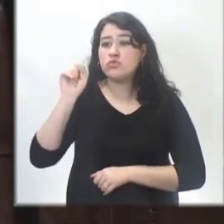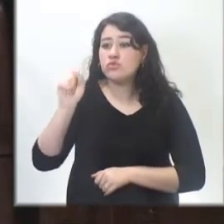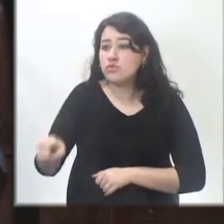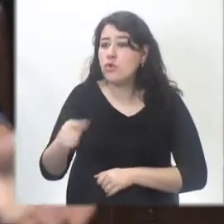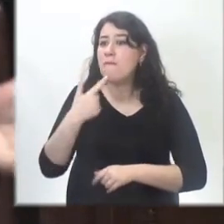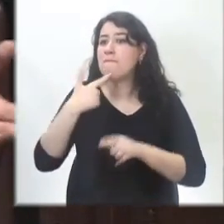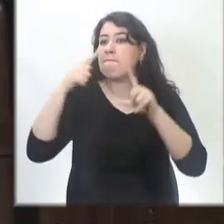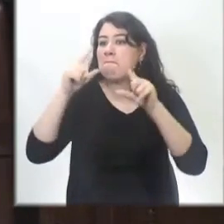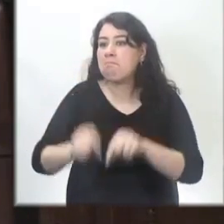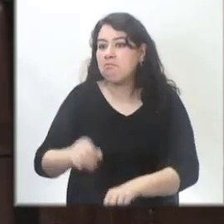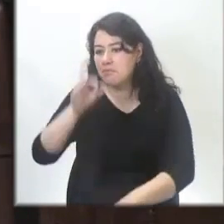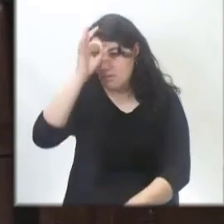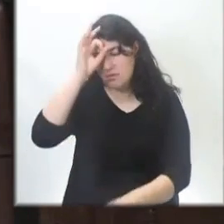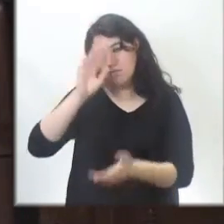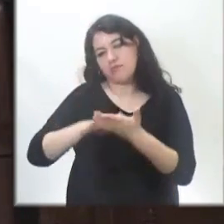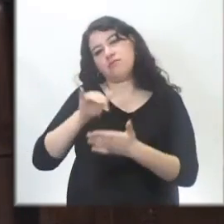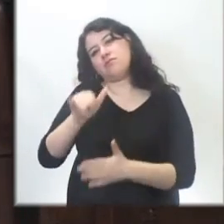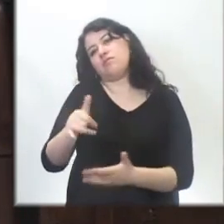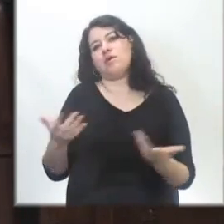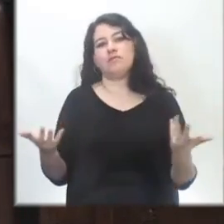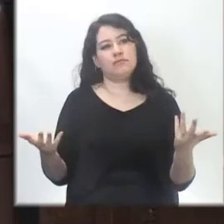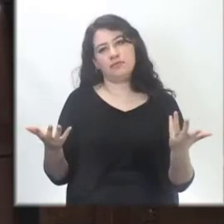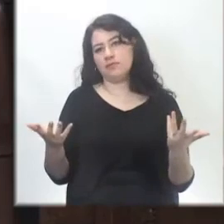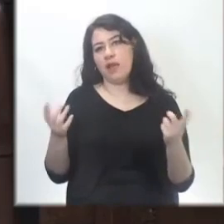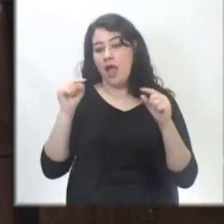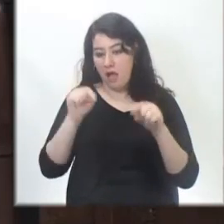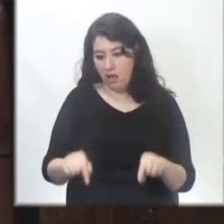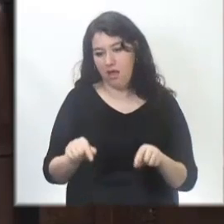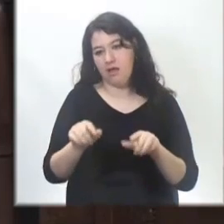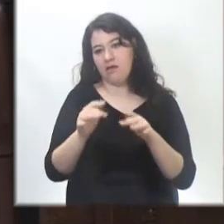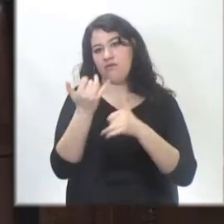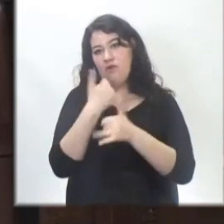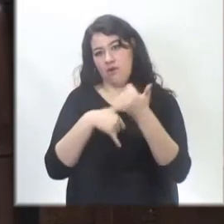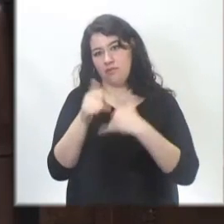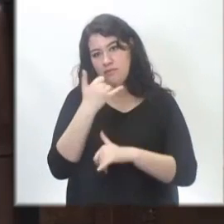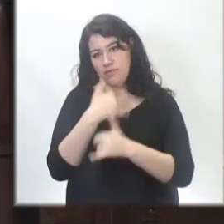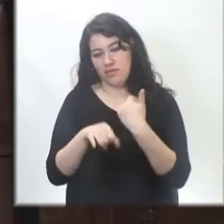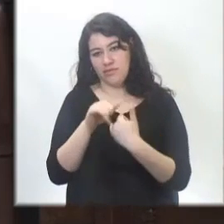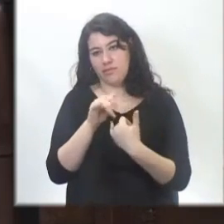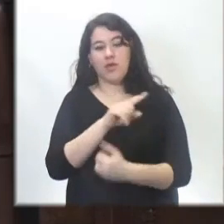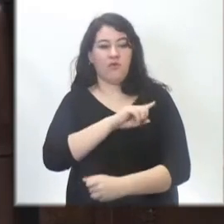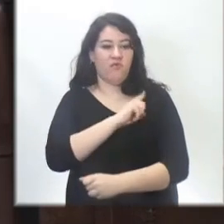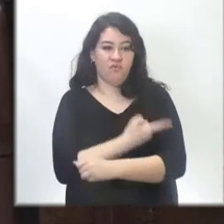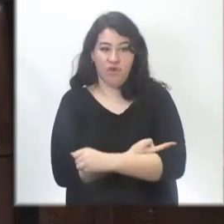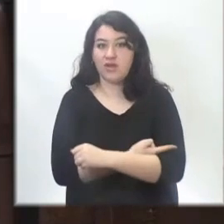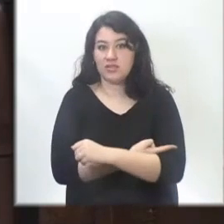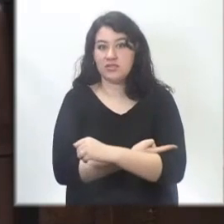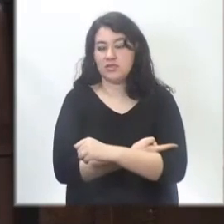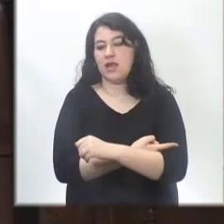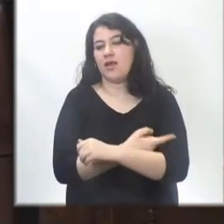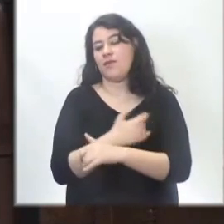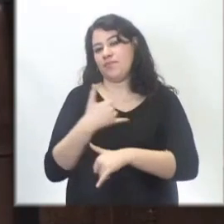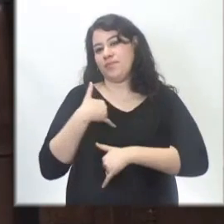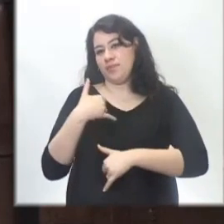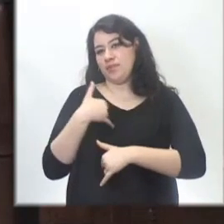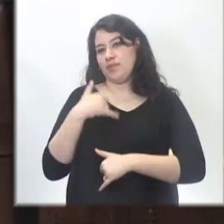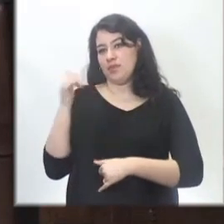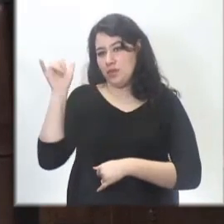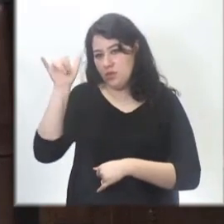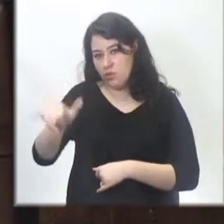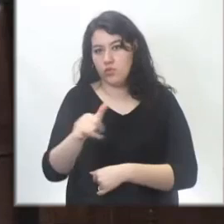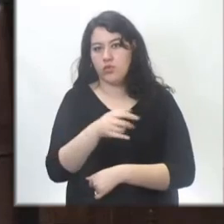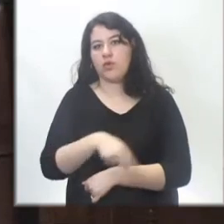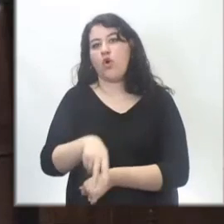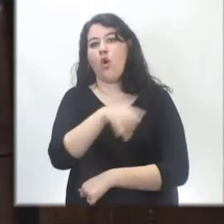bueno. Y acá tengo el informe. Fuerza Aérea Uruguaya, Comando General, Estado Mayor